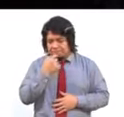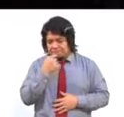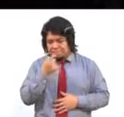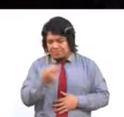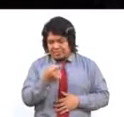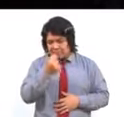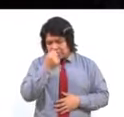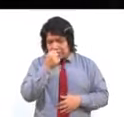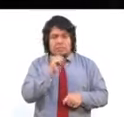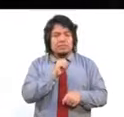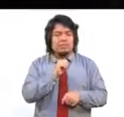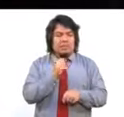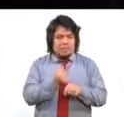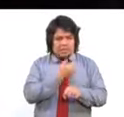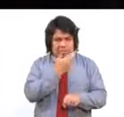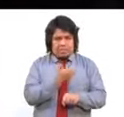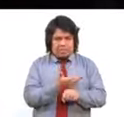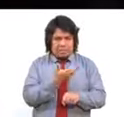Secretaría de Seguridad